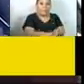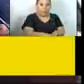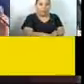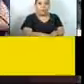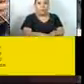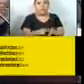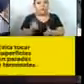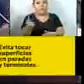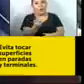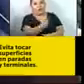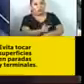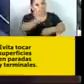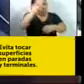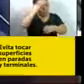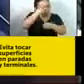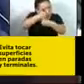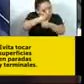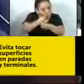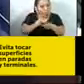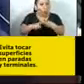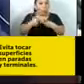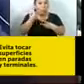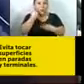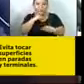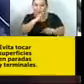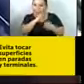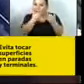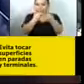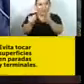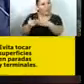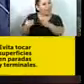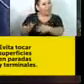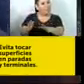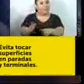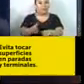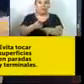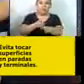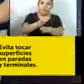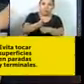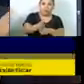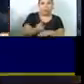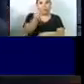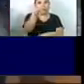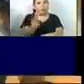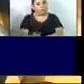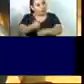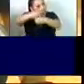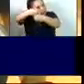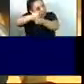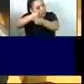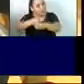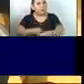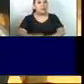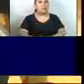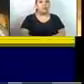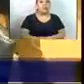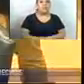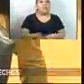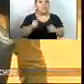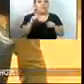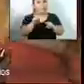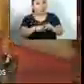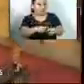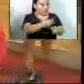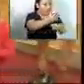embargo para algunos